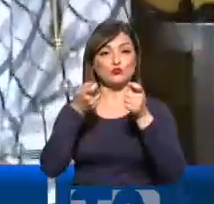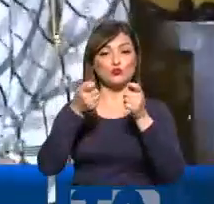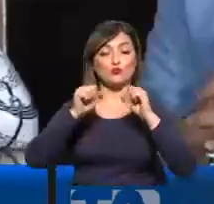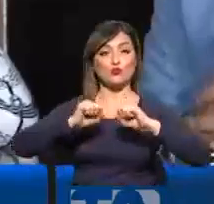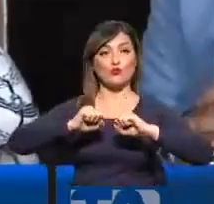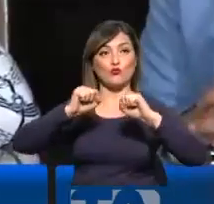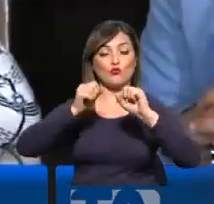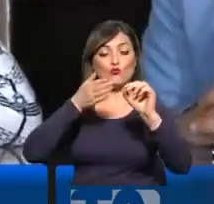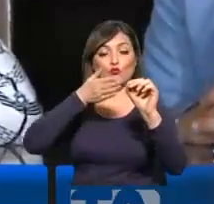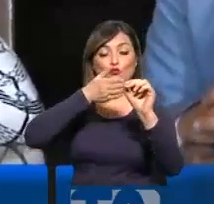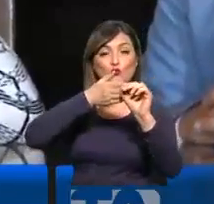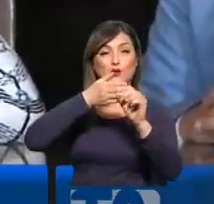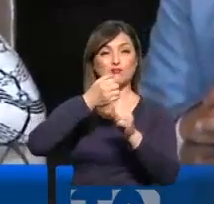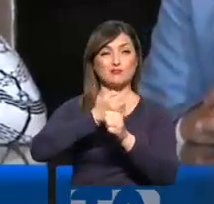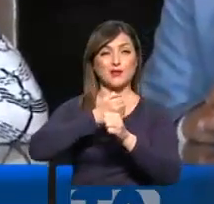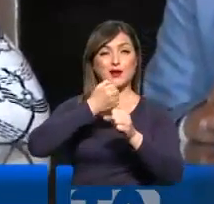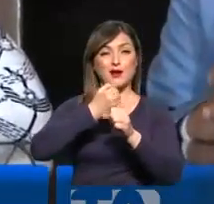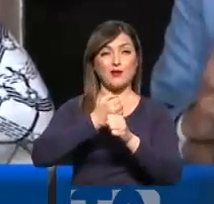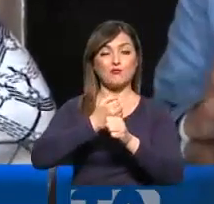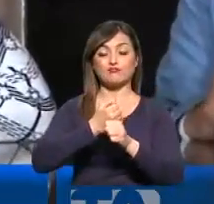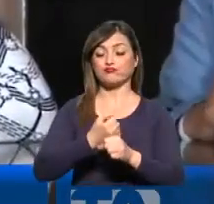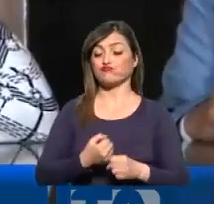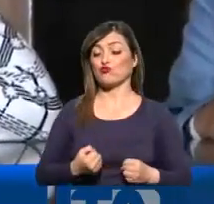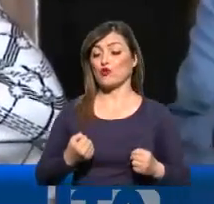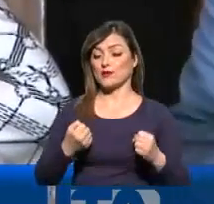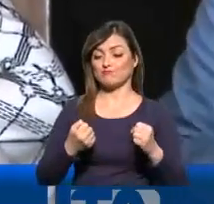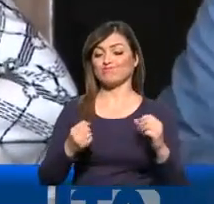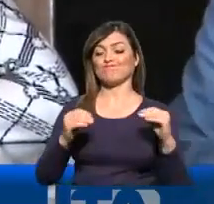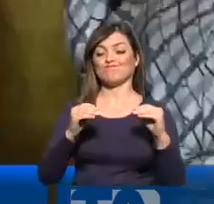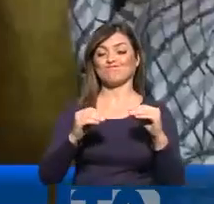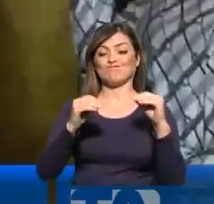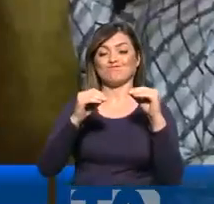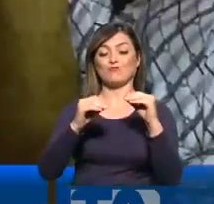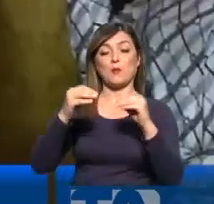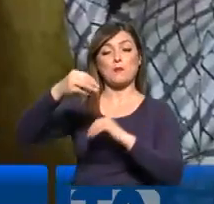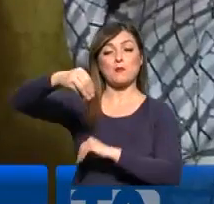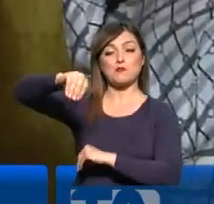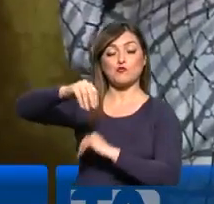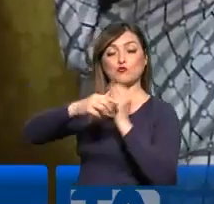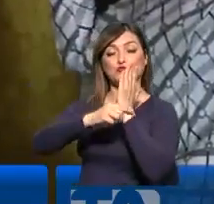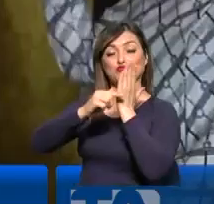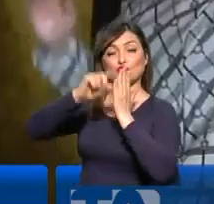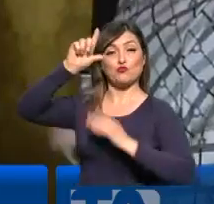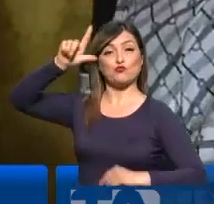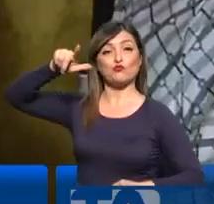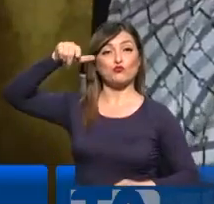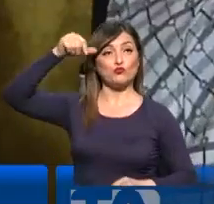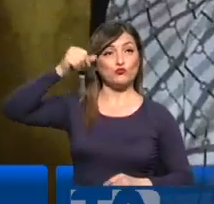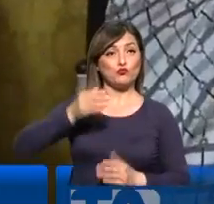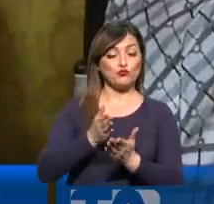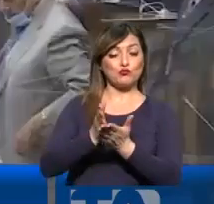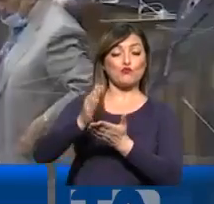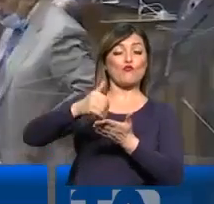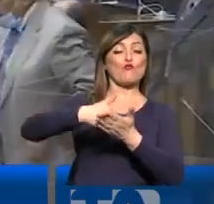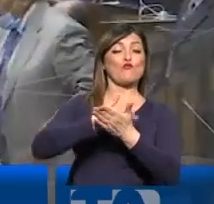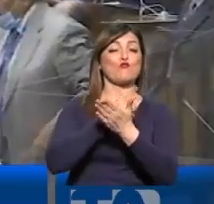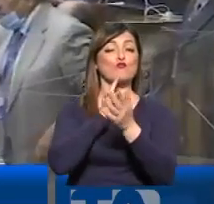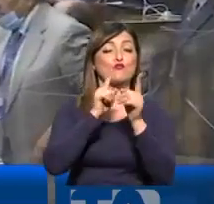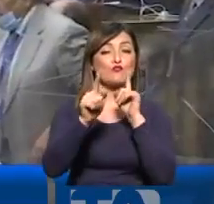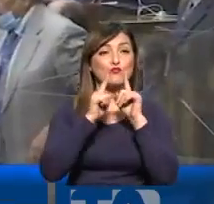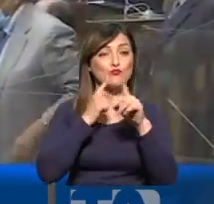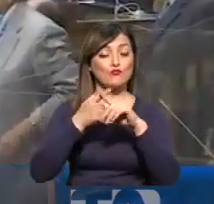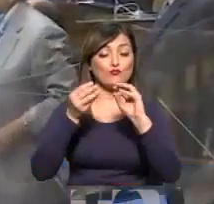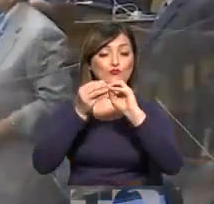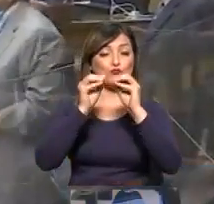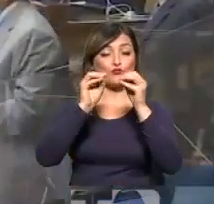tarea. Alexandra Vela, desde este miércoles ministra de Gobierno, deberá ser quien tienda canales permanentes de diálogo con los diferentes